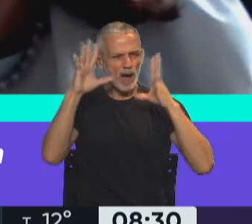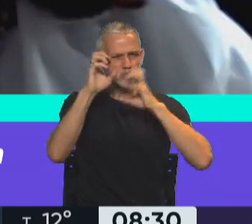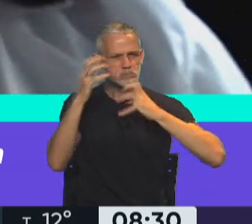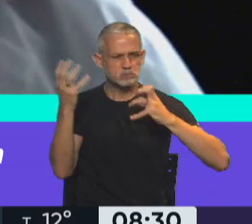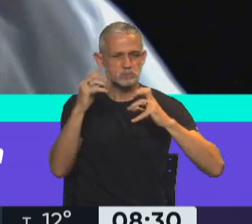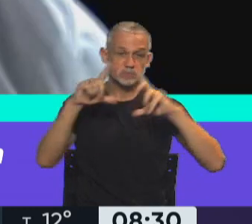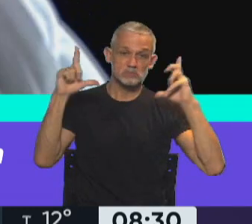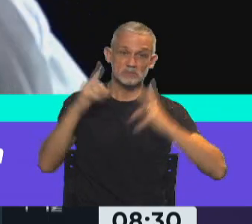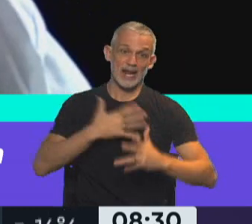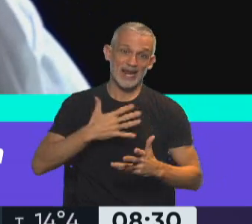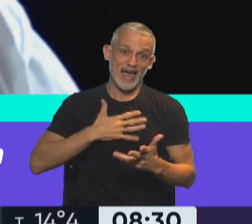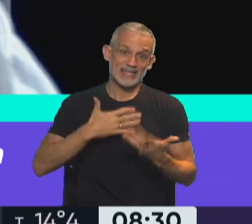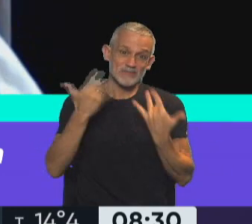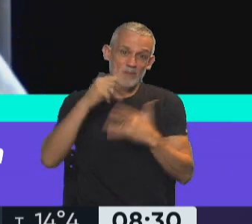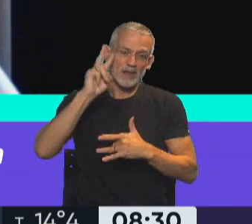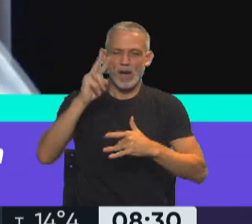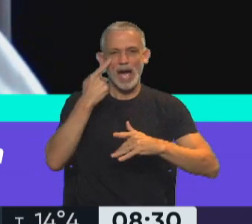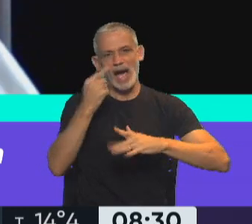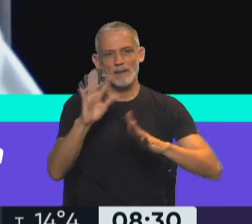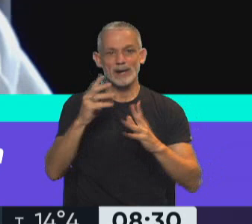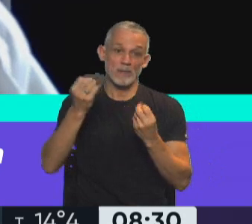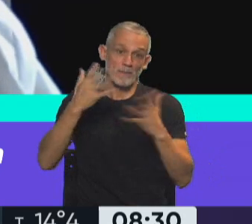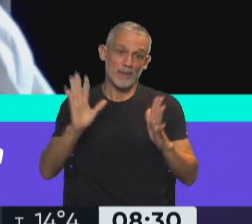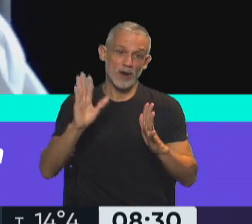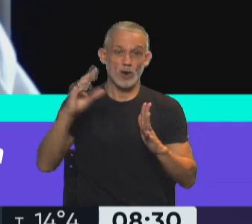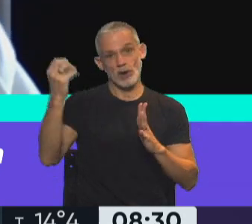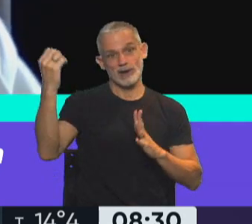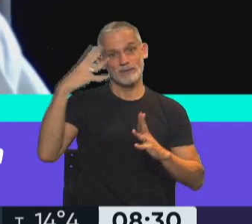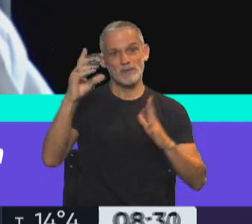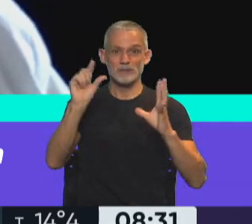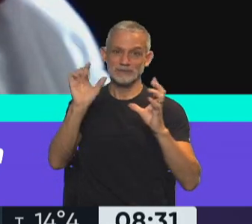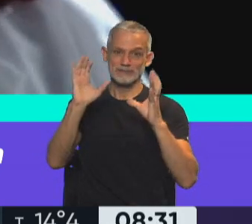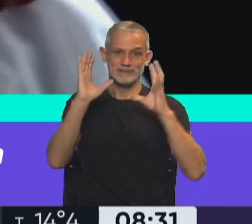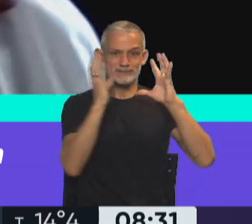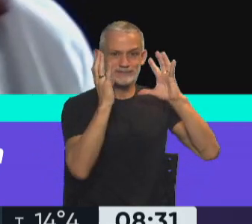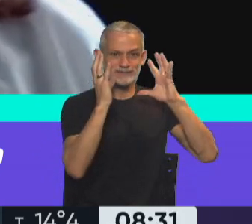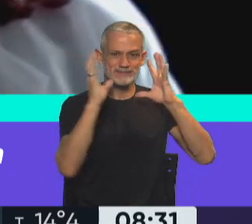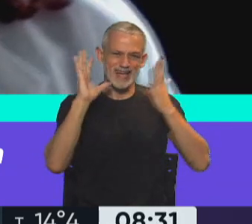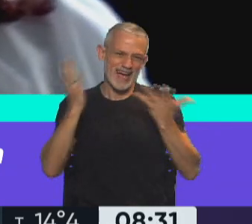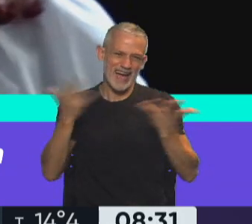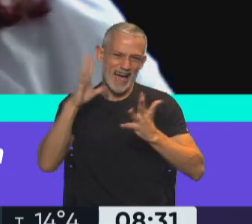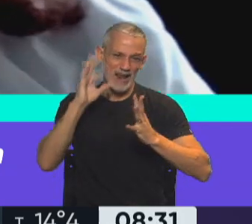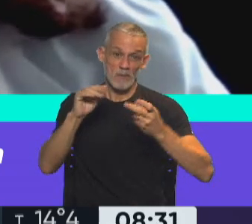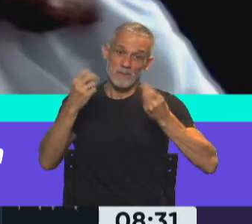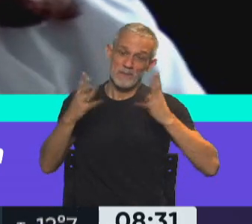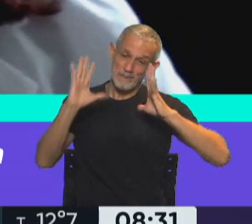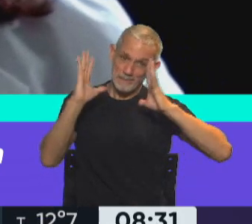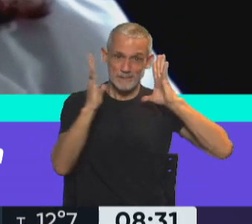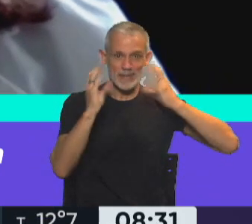la imagen y es una lástima para poder también verla. A ver, así ahí la estamos viendo un poquitín mejor. Sí, ahí está bastante